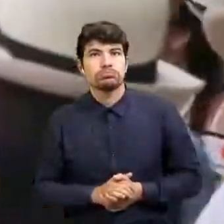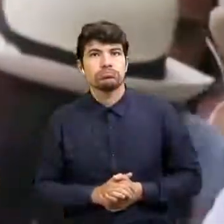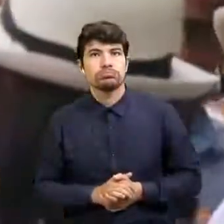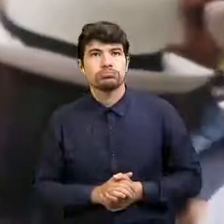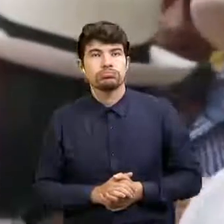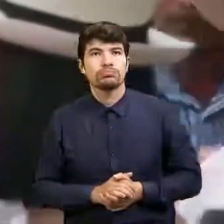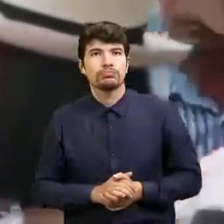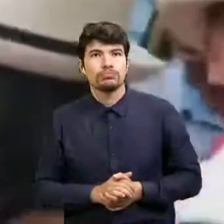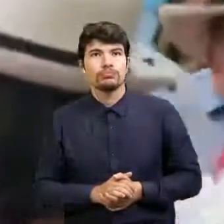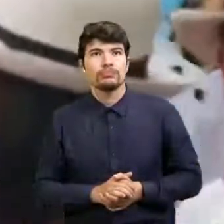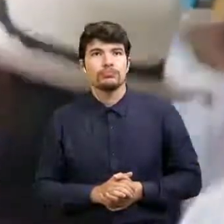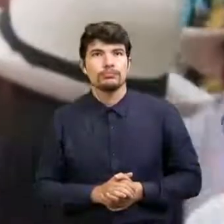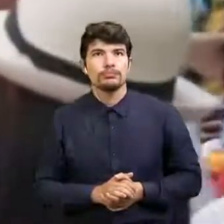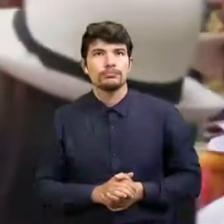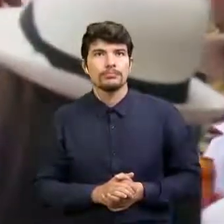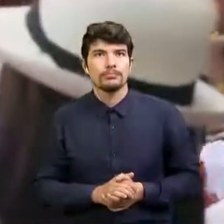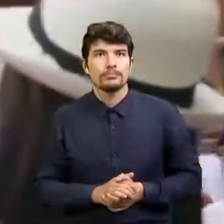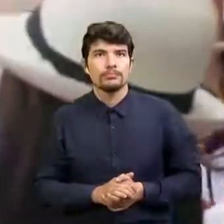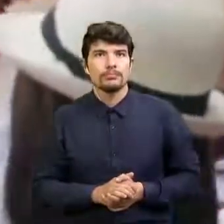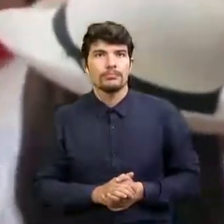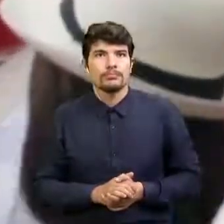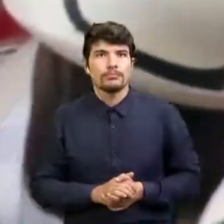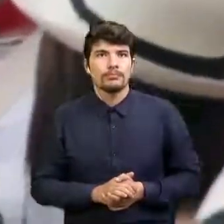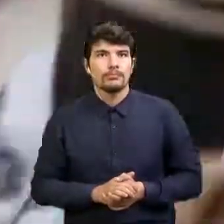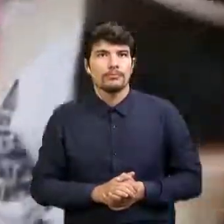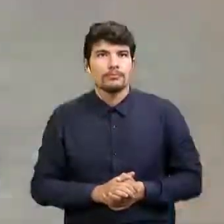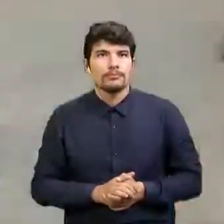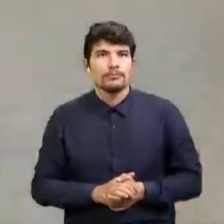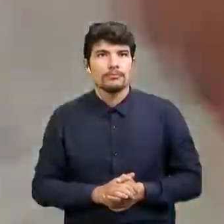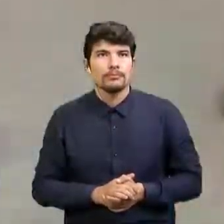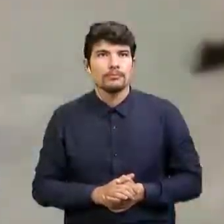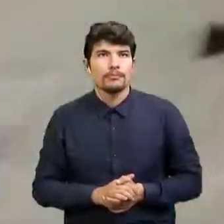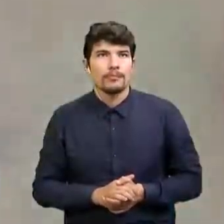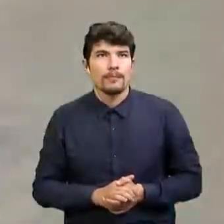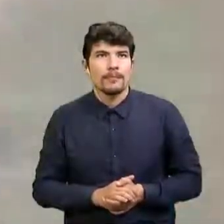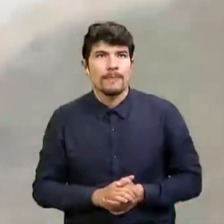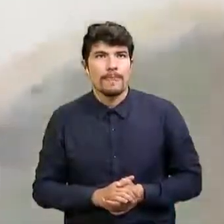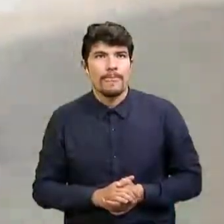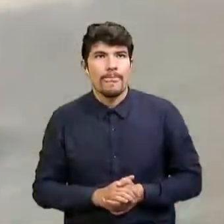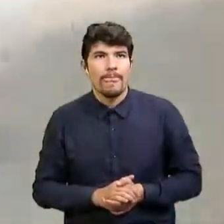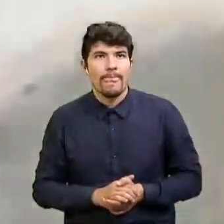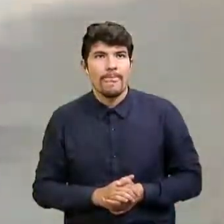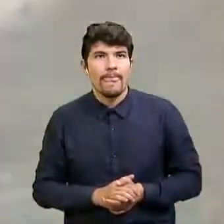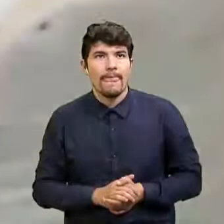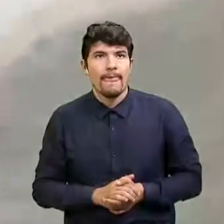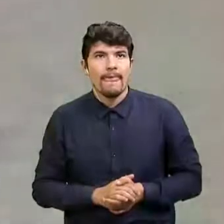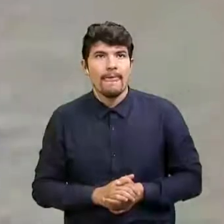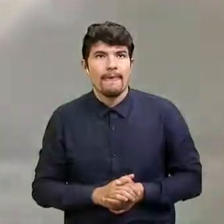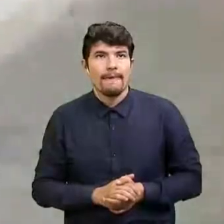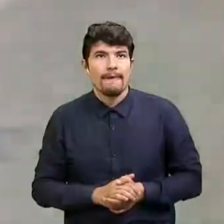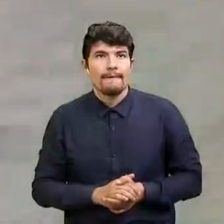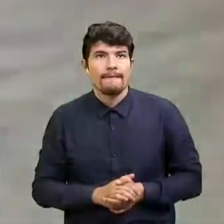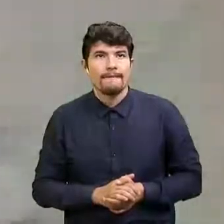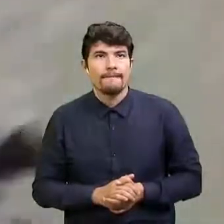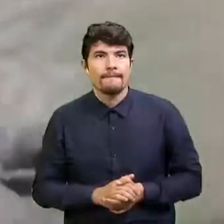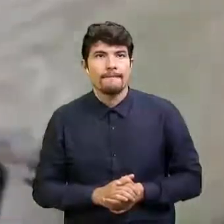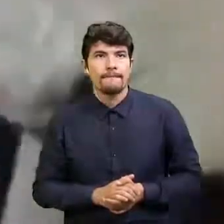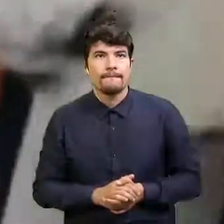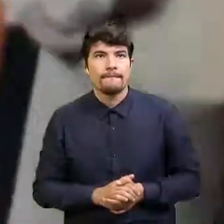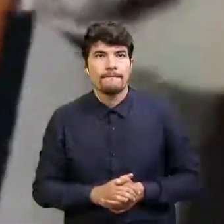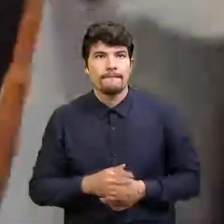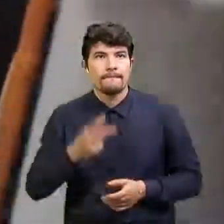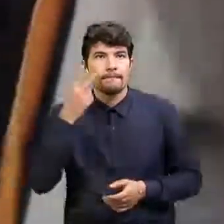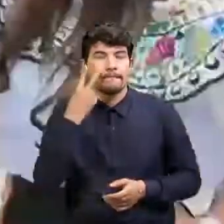elaborar sus carrozas con majestuosos coloridos, ramilletes de flores y caballos que engalanaron la actividad. Que miren cómo